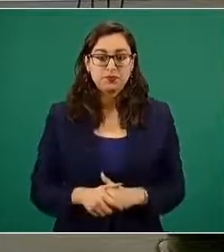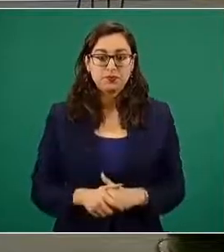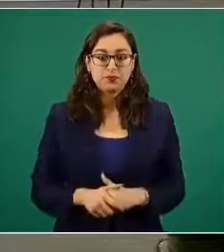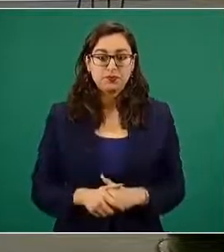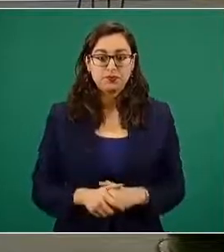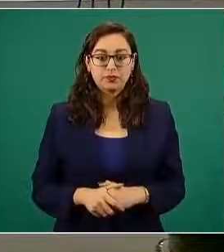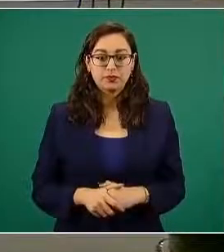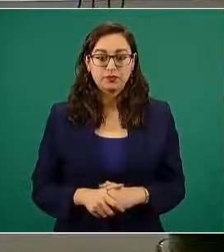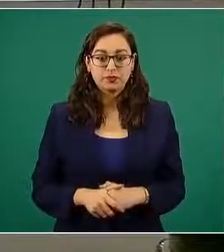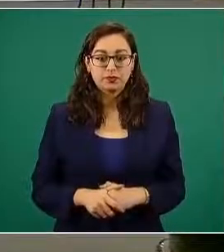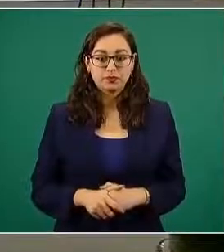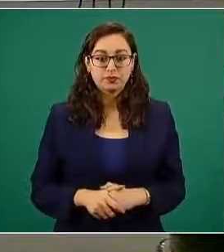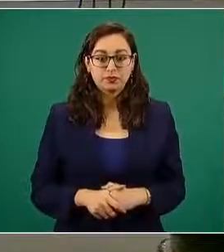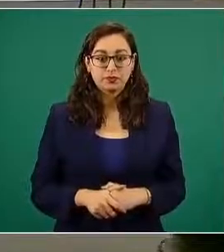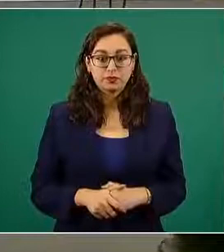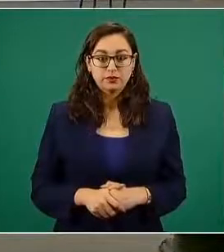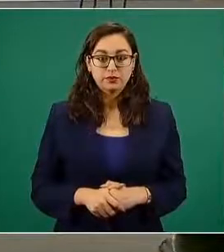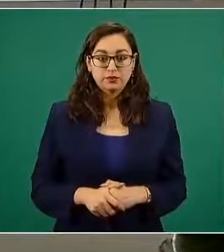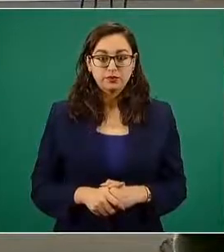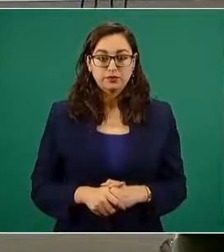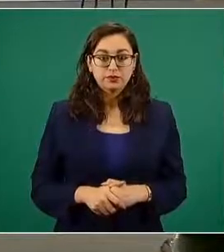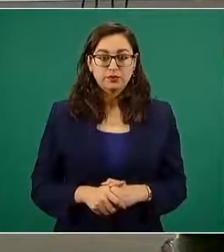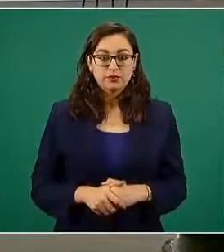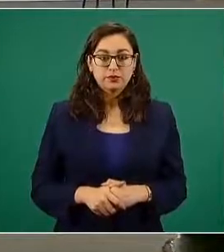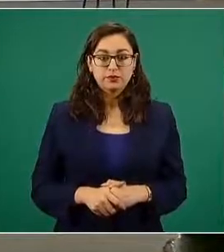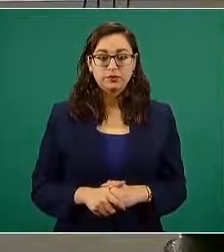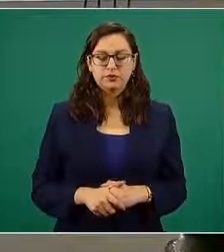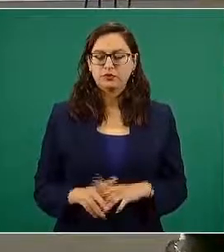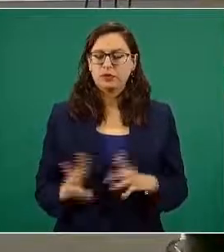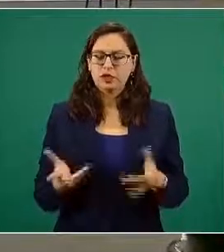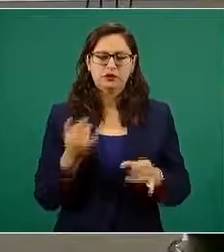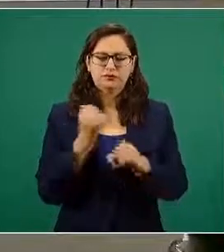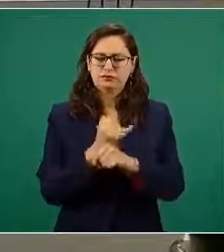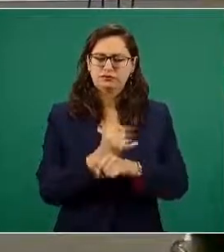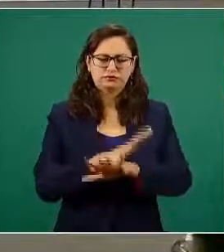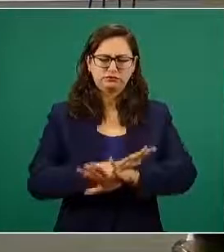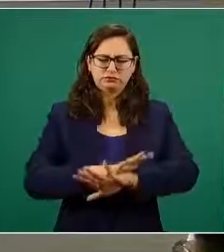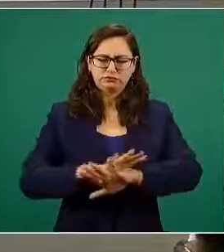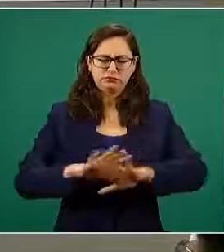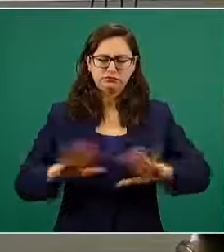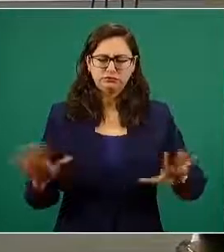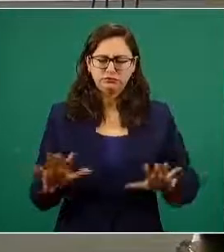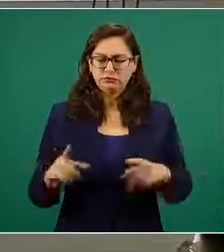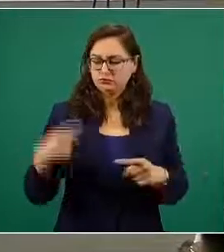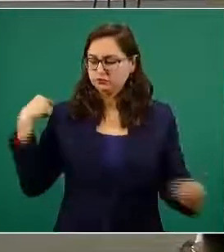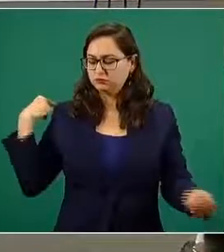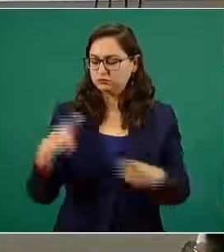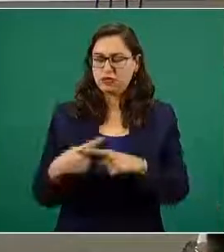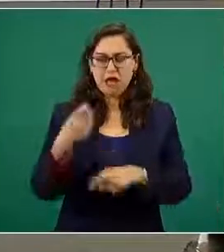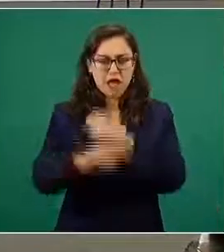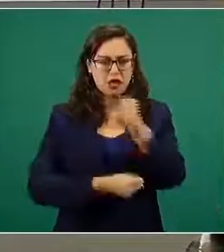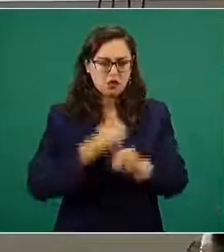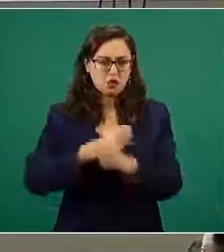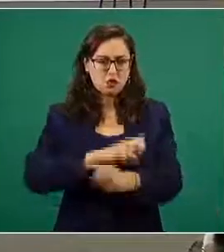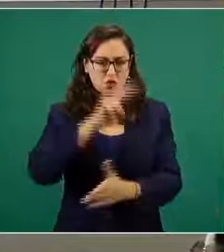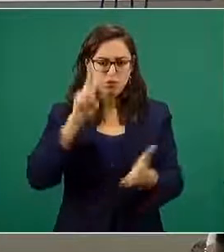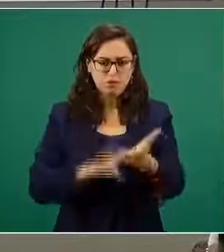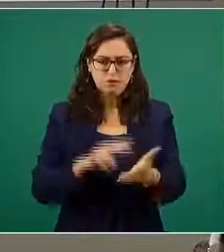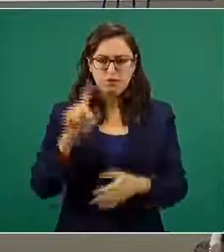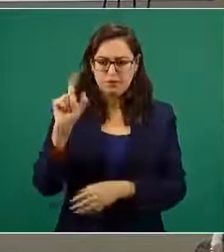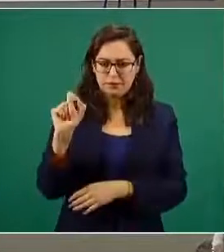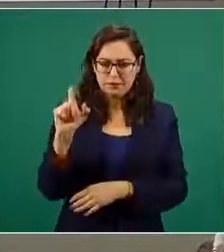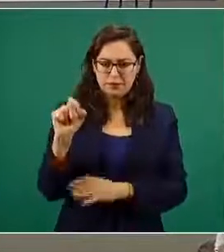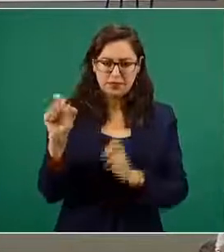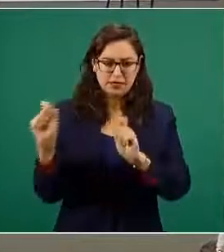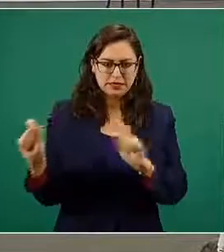Aquí tenemos, es esencialmente información semejante a la que veníamos presentando hasta el final de 2020. Le hemos puesto un formato